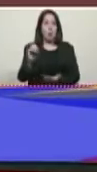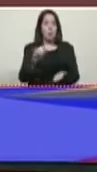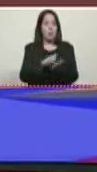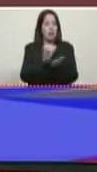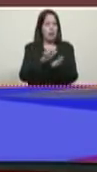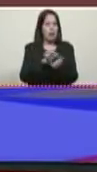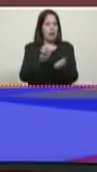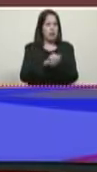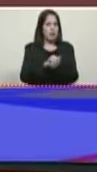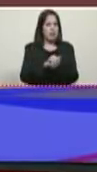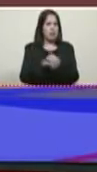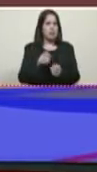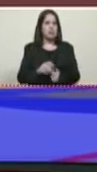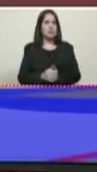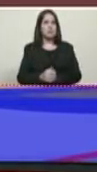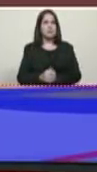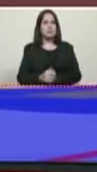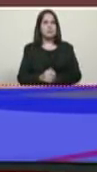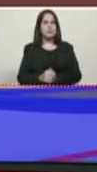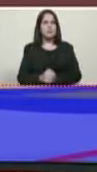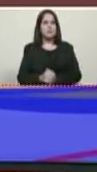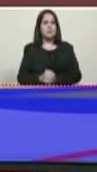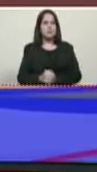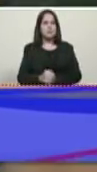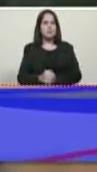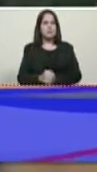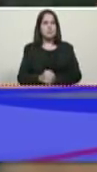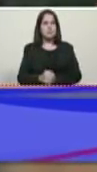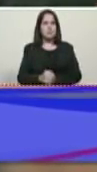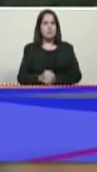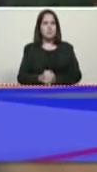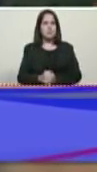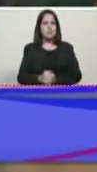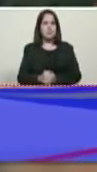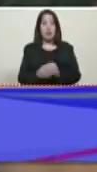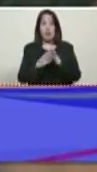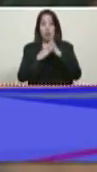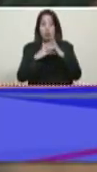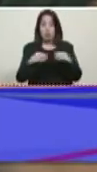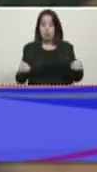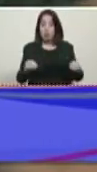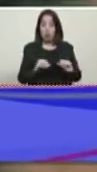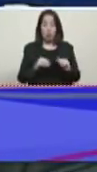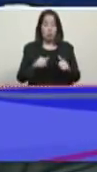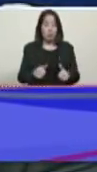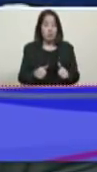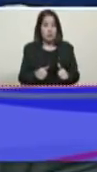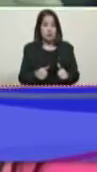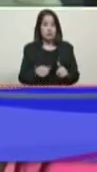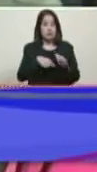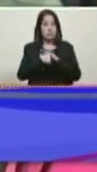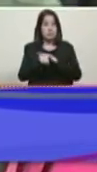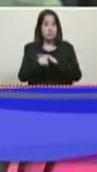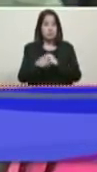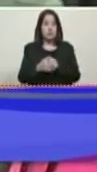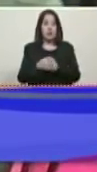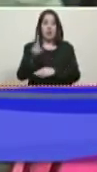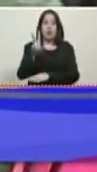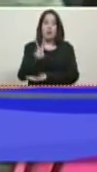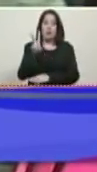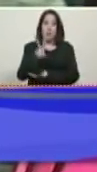así me gusta que esté en todos adelante por la mar la solución para arrancar en vargas